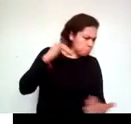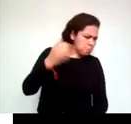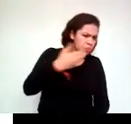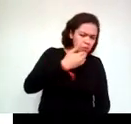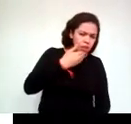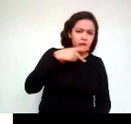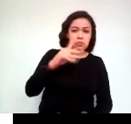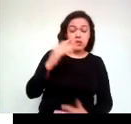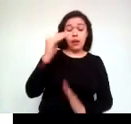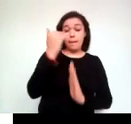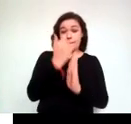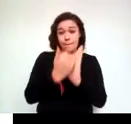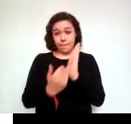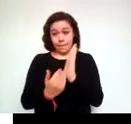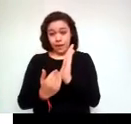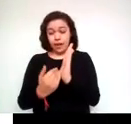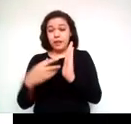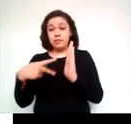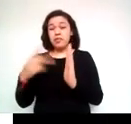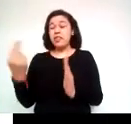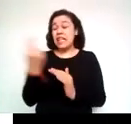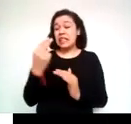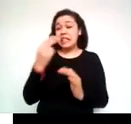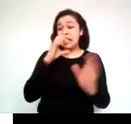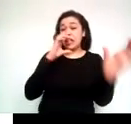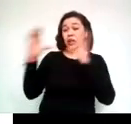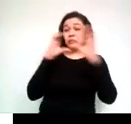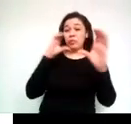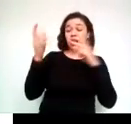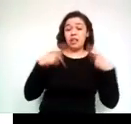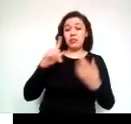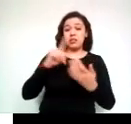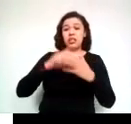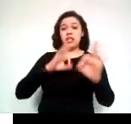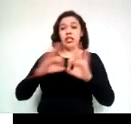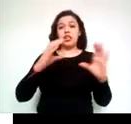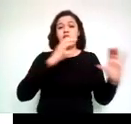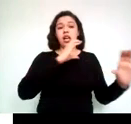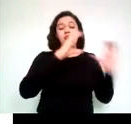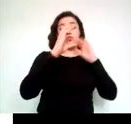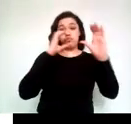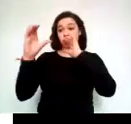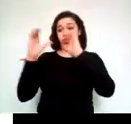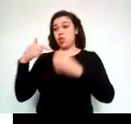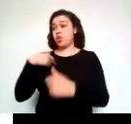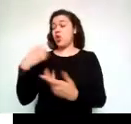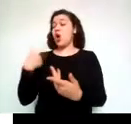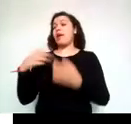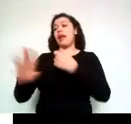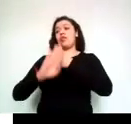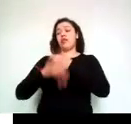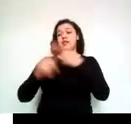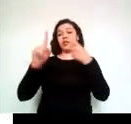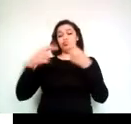bajo, pero necesitas comunicar entre tus colaboradores qué es lo que estás haciendo para prevenir estos riesgos